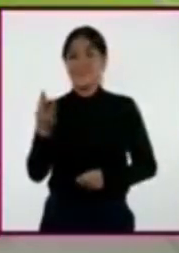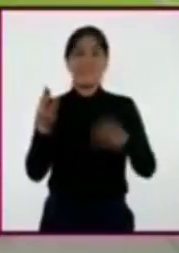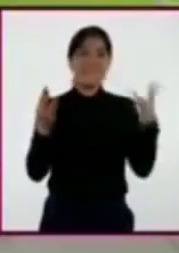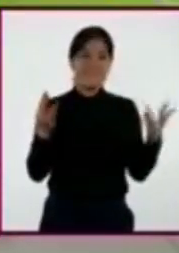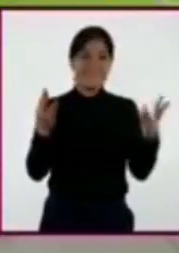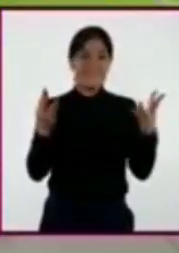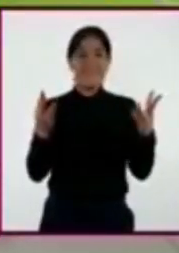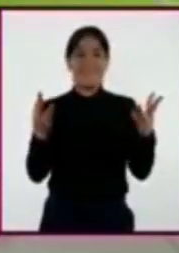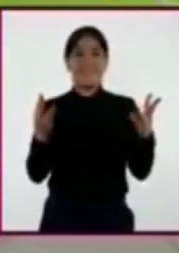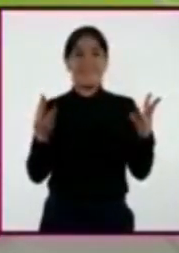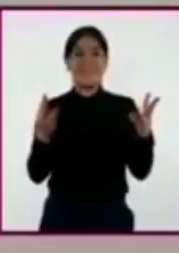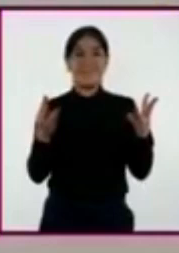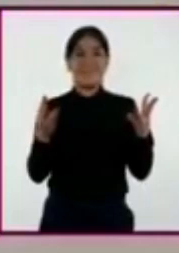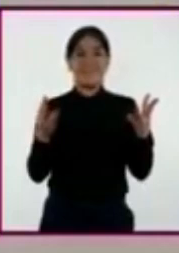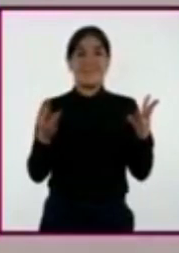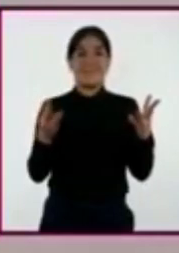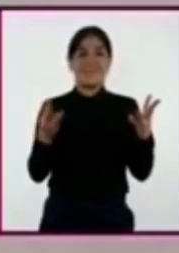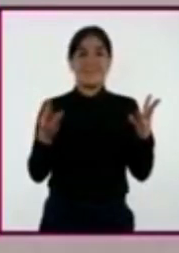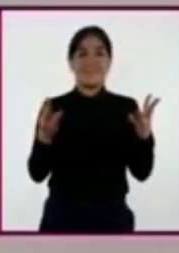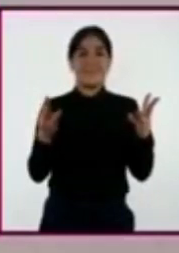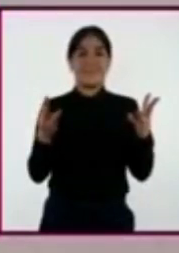3-3.